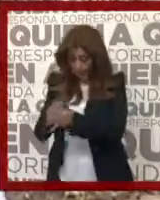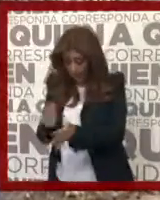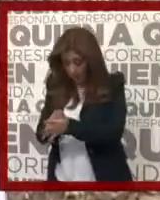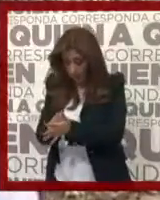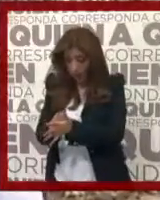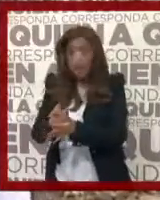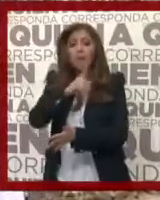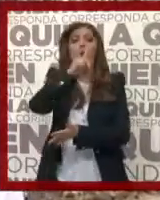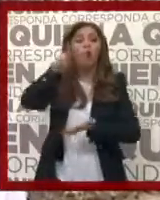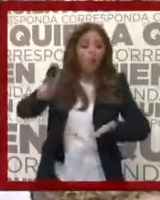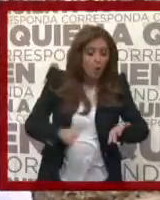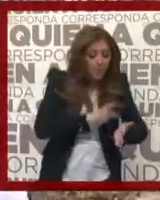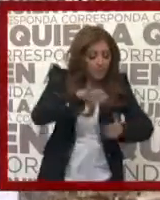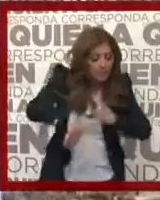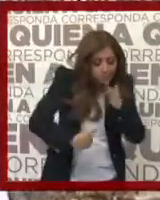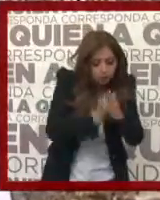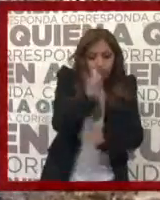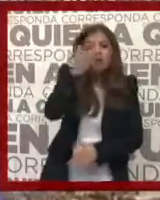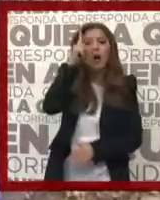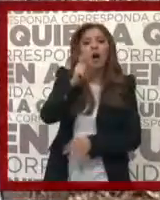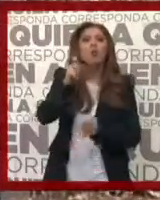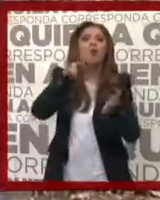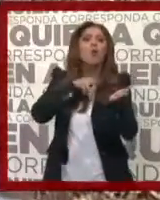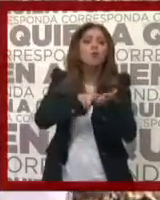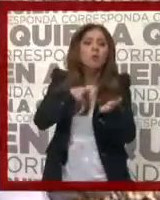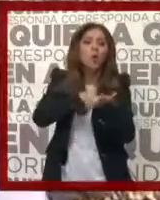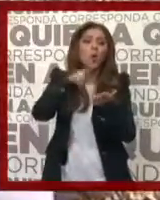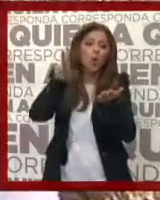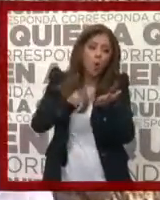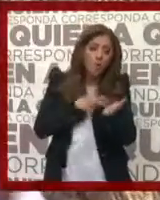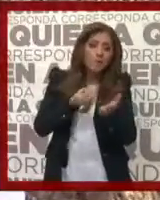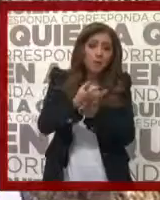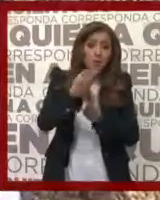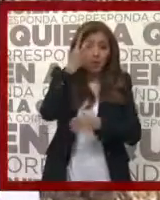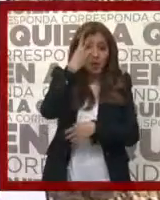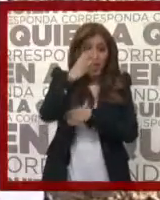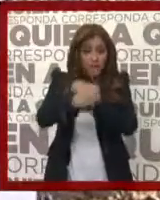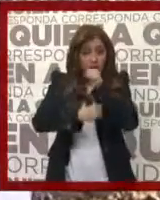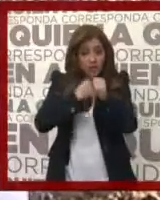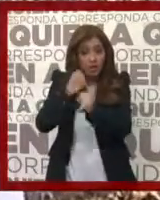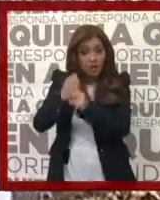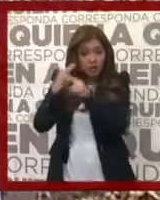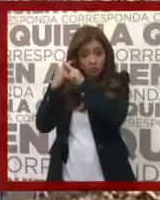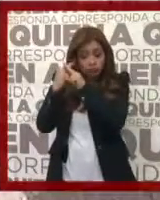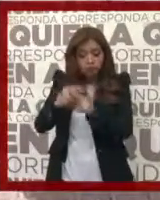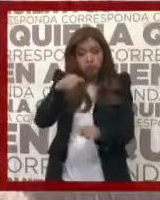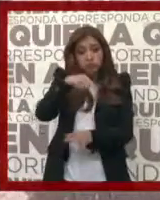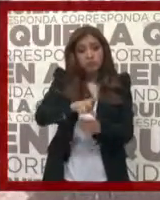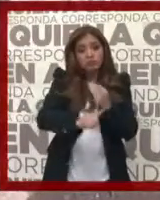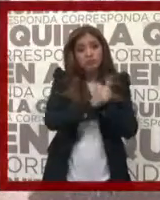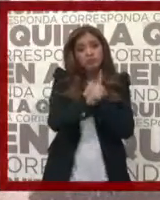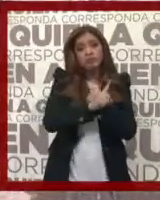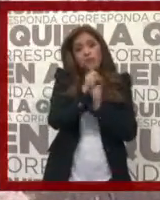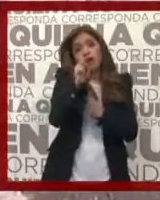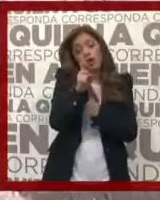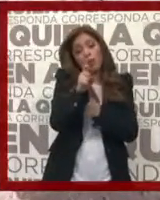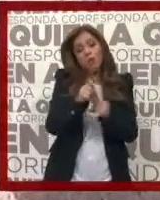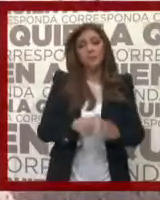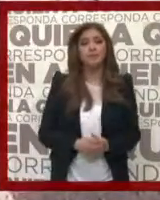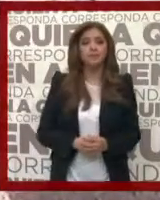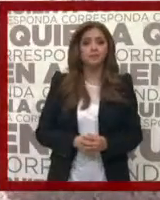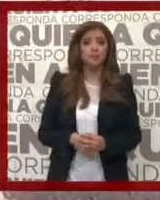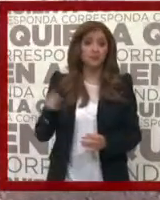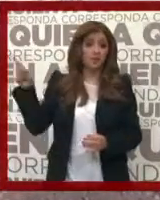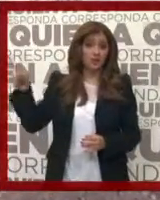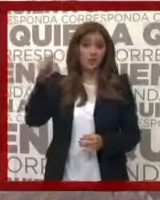vez saliendo el agua negra. Ya son 3 años los que tenemos con este problema. Manifiestan que seguido deben